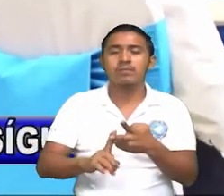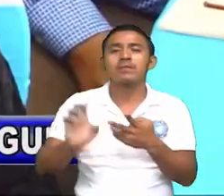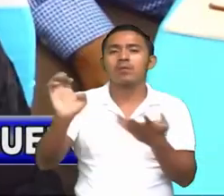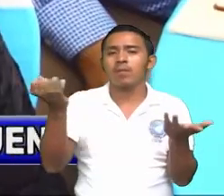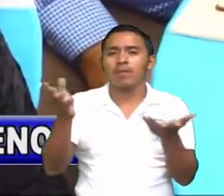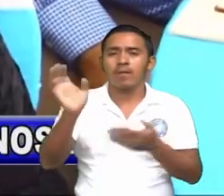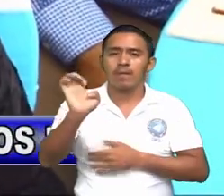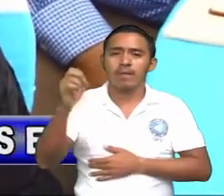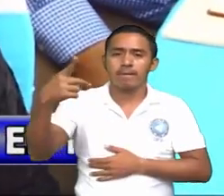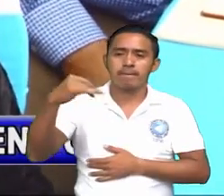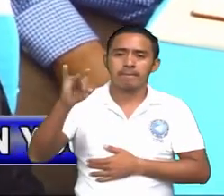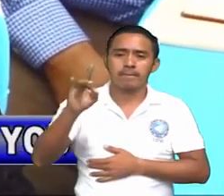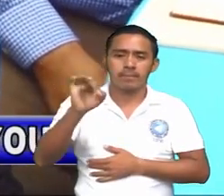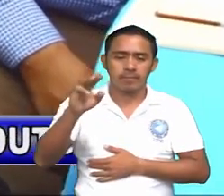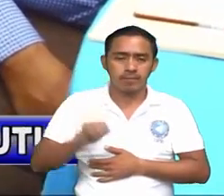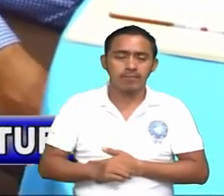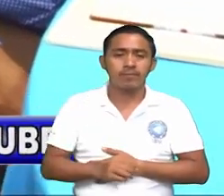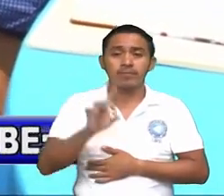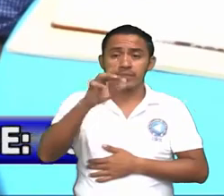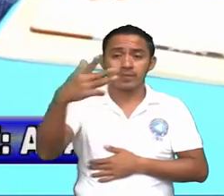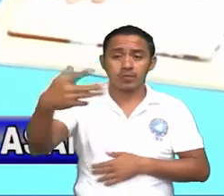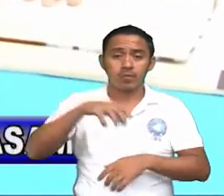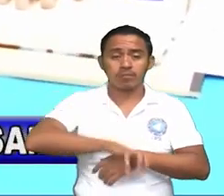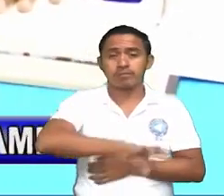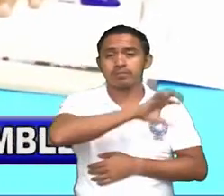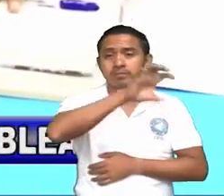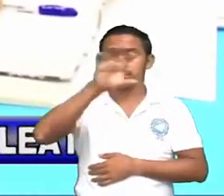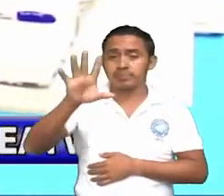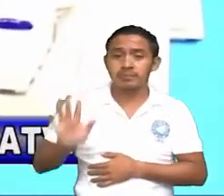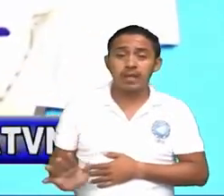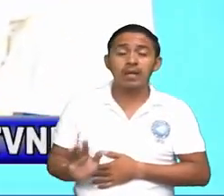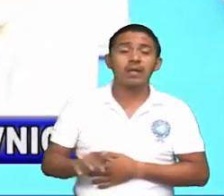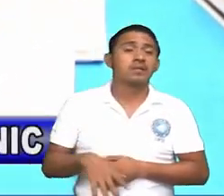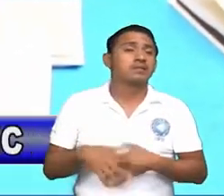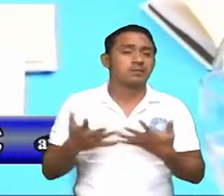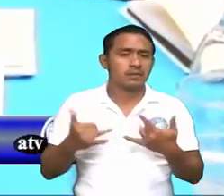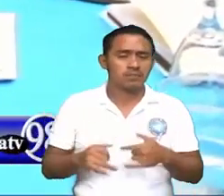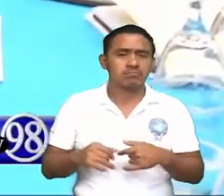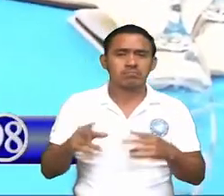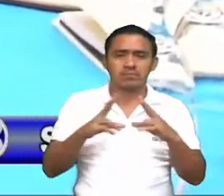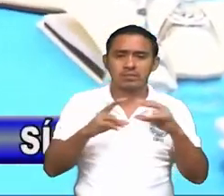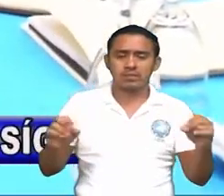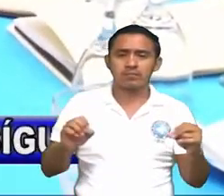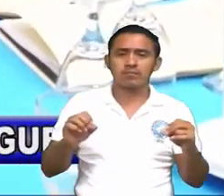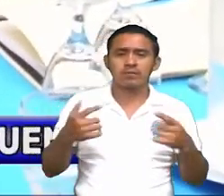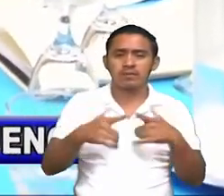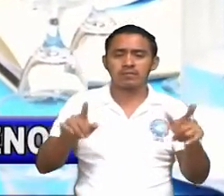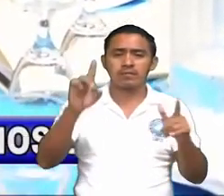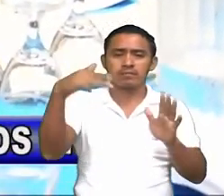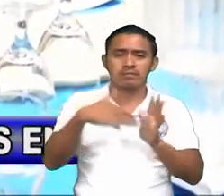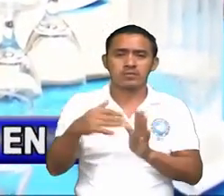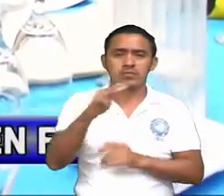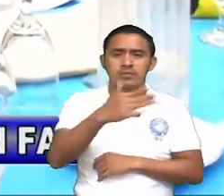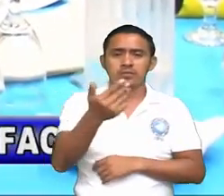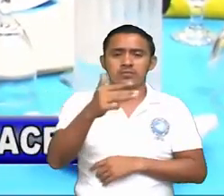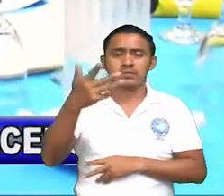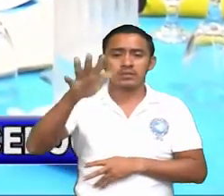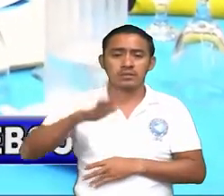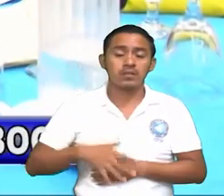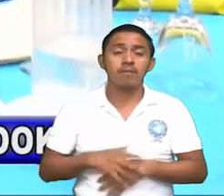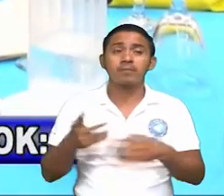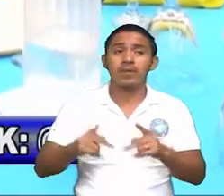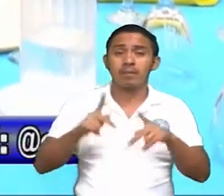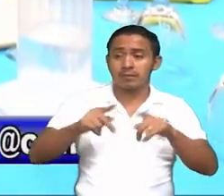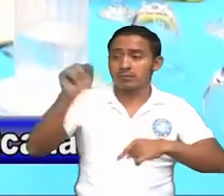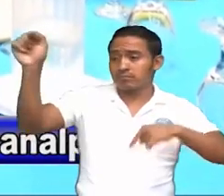19 SILAIS, ya que Nicaragua es libre de esta enfermedad desde 1995, pero con el flujo migratorio